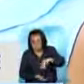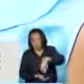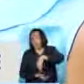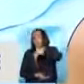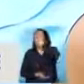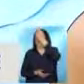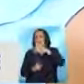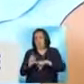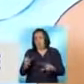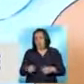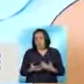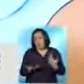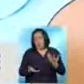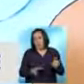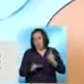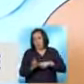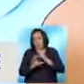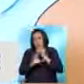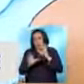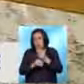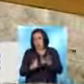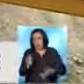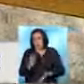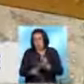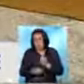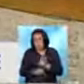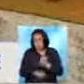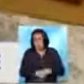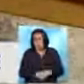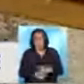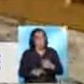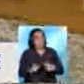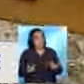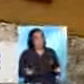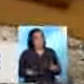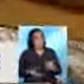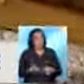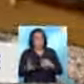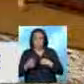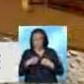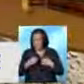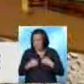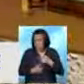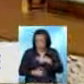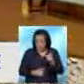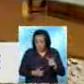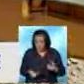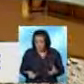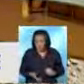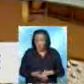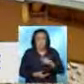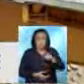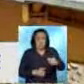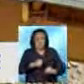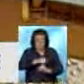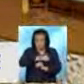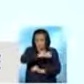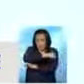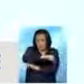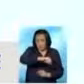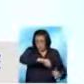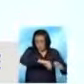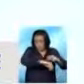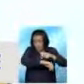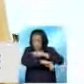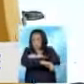hasta cierta parte para poder tomar un ómnibus para ir a mi trabajo. Pero lo que provoca los reclamos de los vecinos es que este puente peatonal,